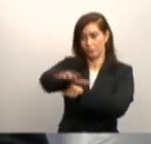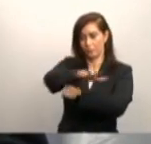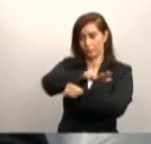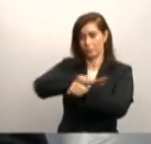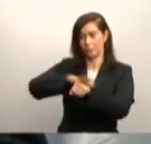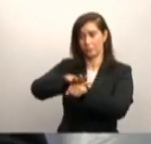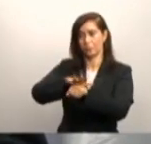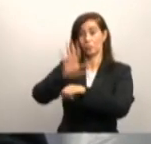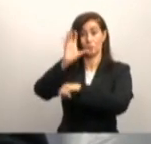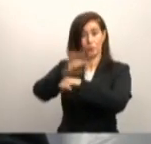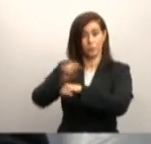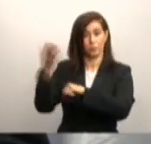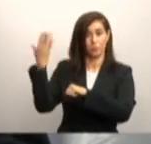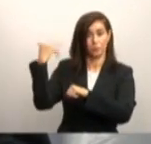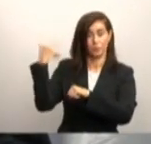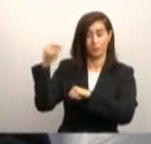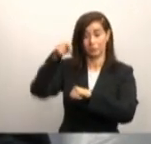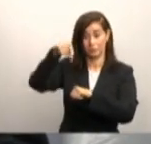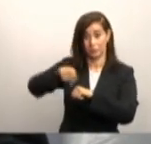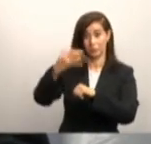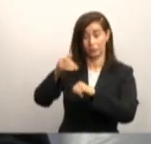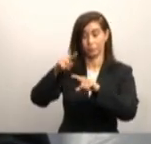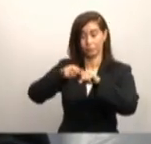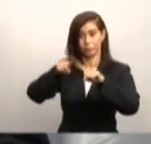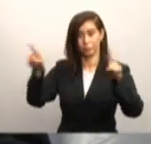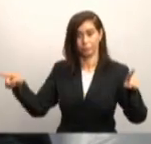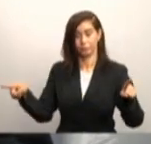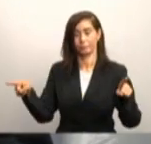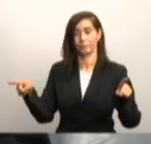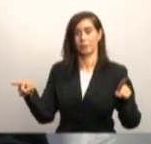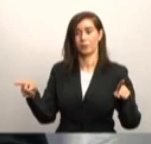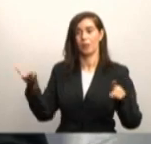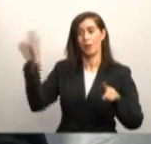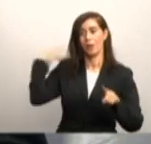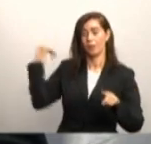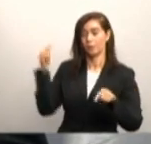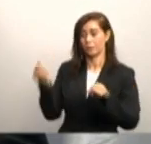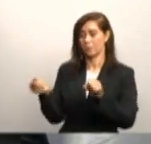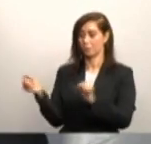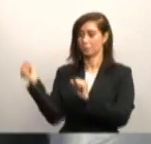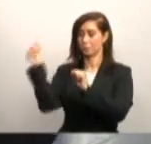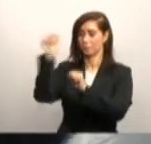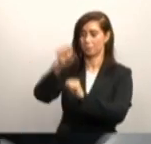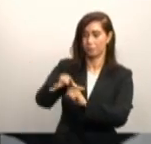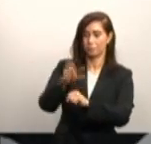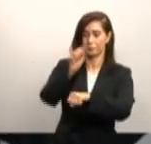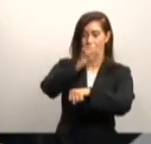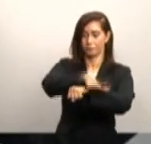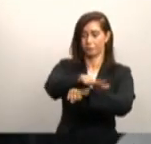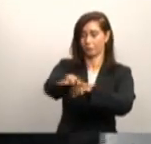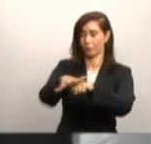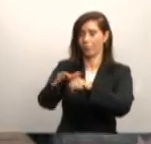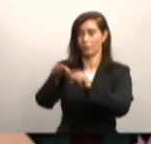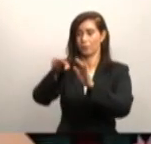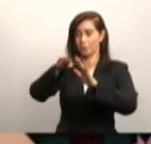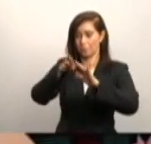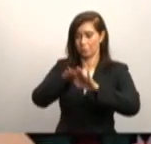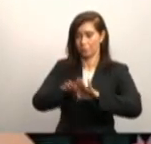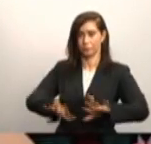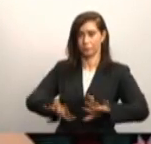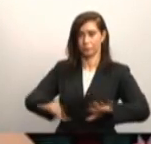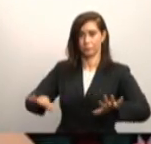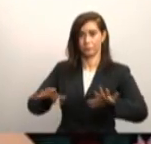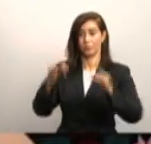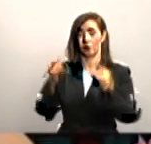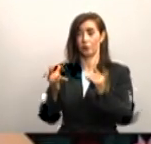como habitualmente se dan, con las cuales, cubriéndola con caliche y otros elementos, se resuelven, sino